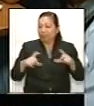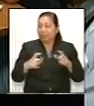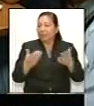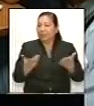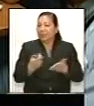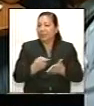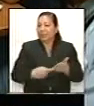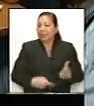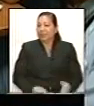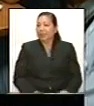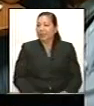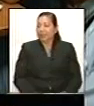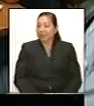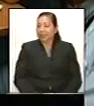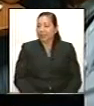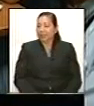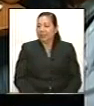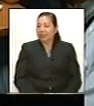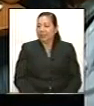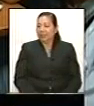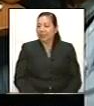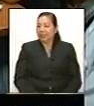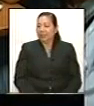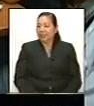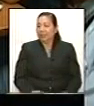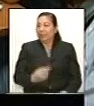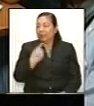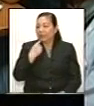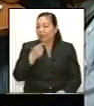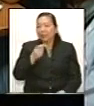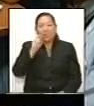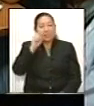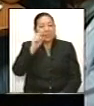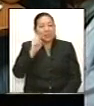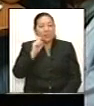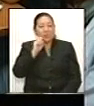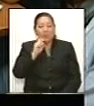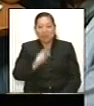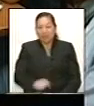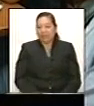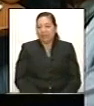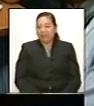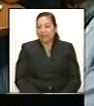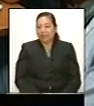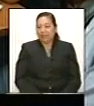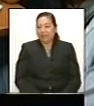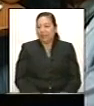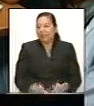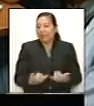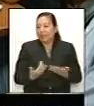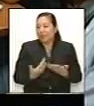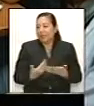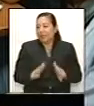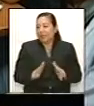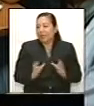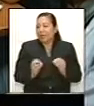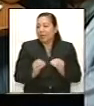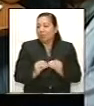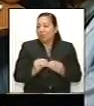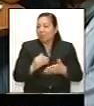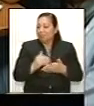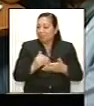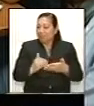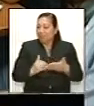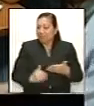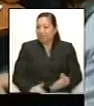la que, digamos, se registran el acoso y el acoso sexual, digamos, eso decía, y tenemos data